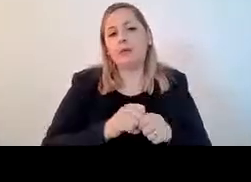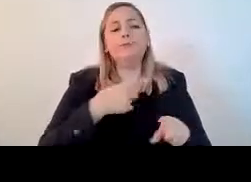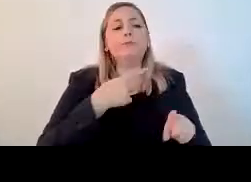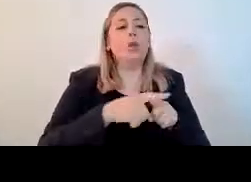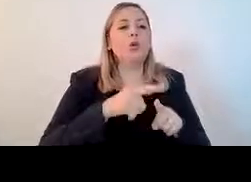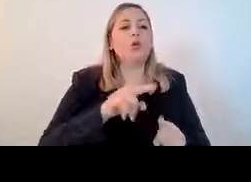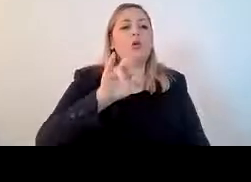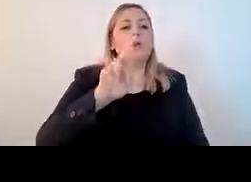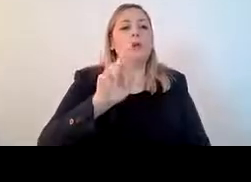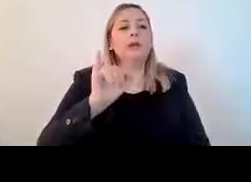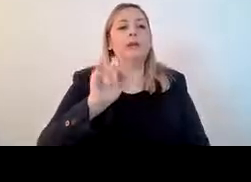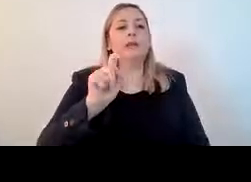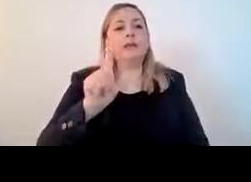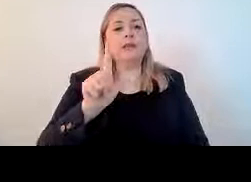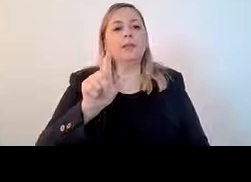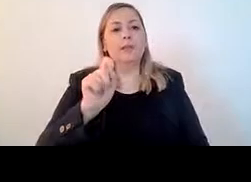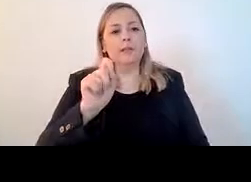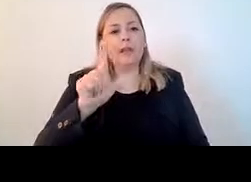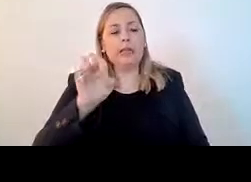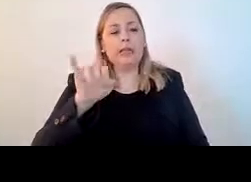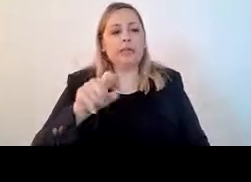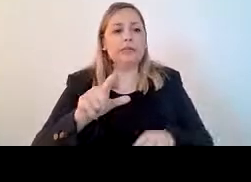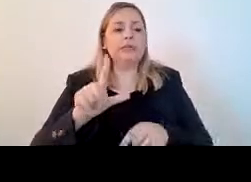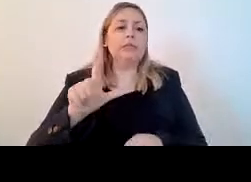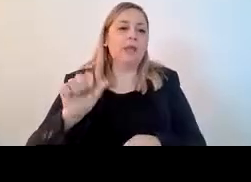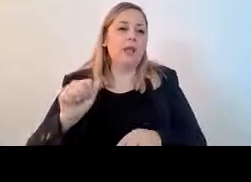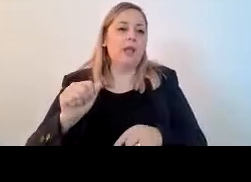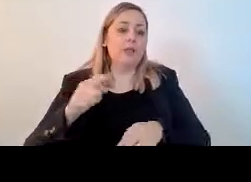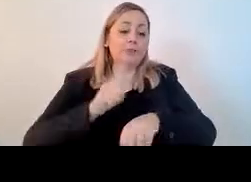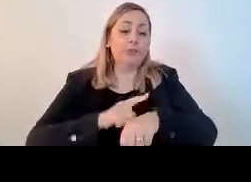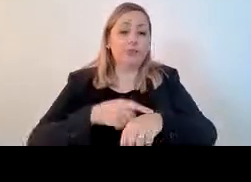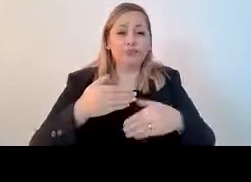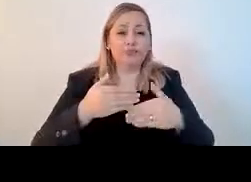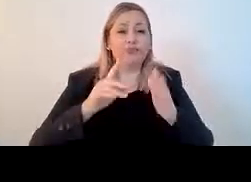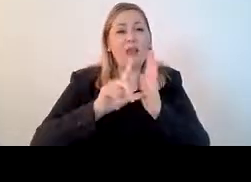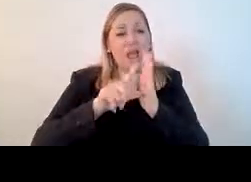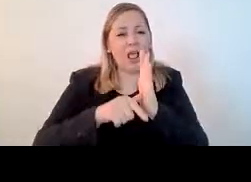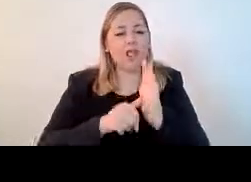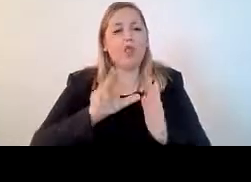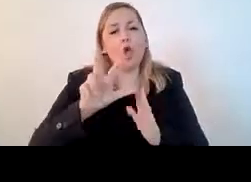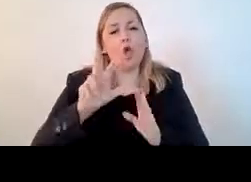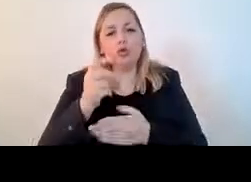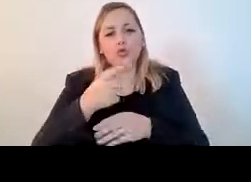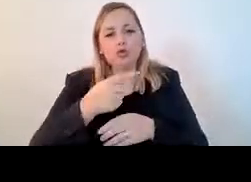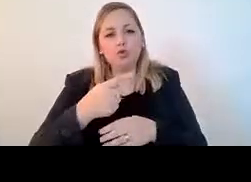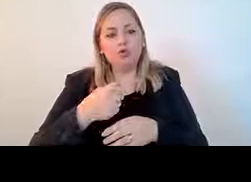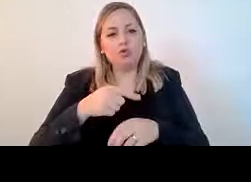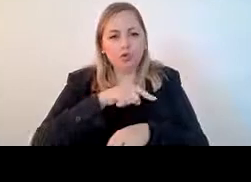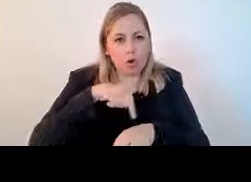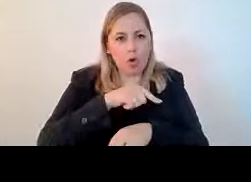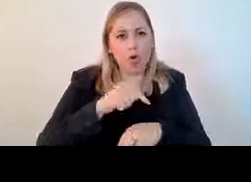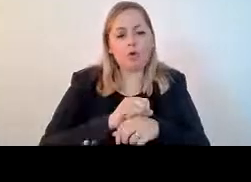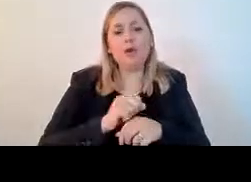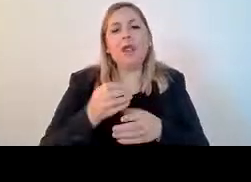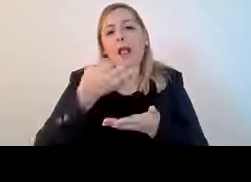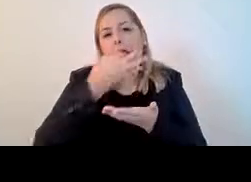el Ritalin de acción demorada, que duraría 8 horas, con ese tipo de cápsula, con 0,3